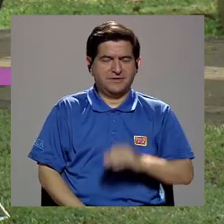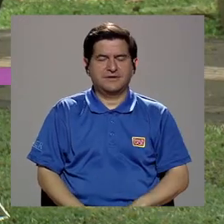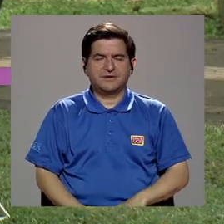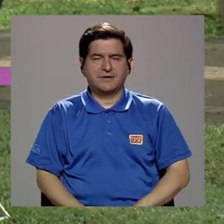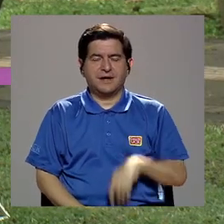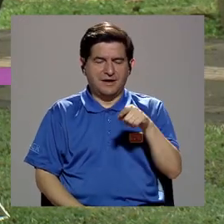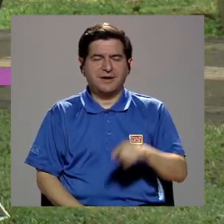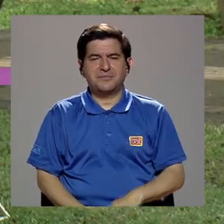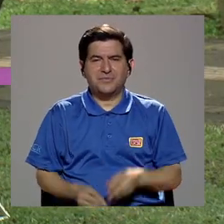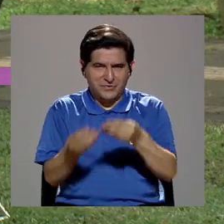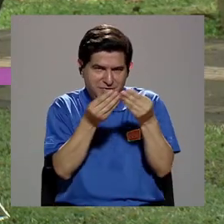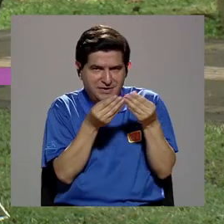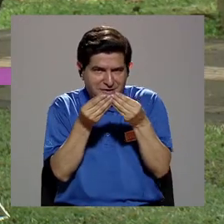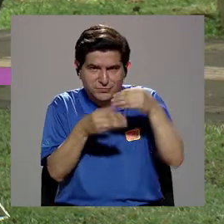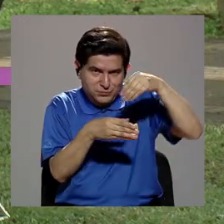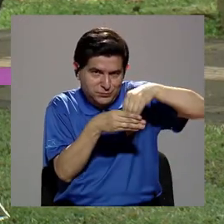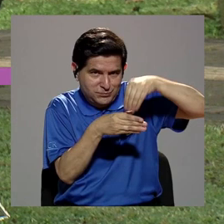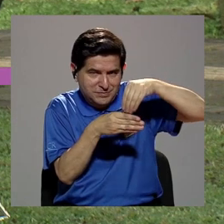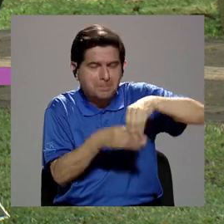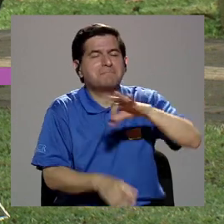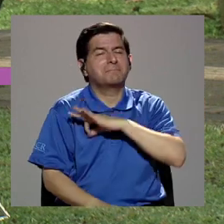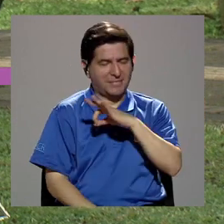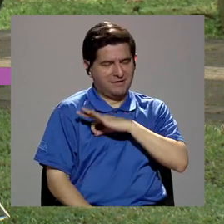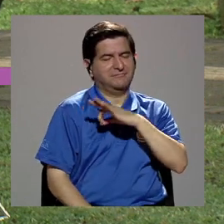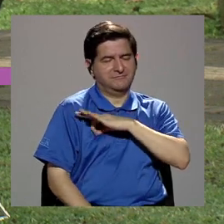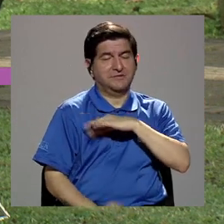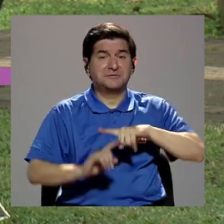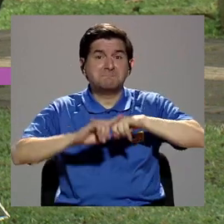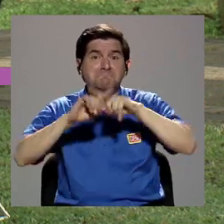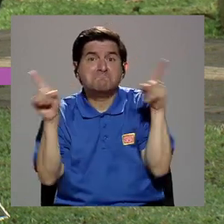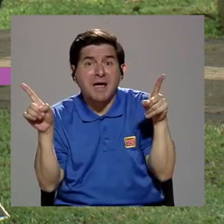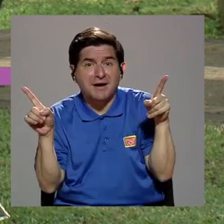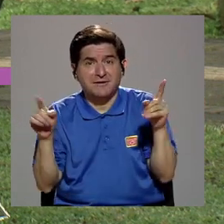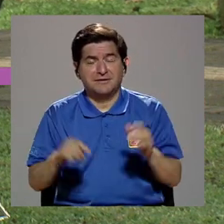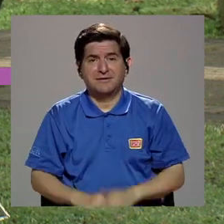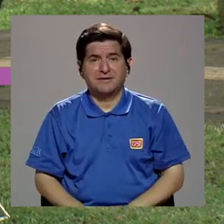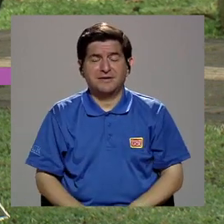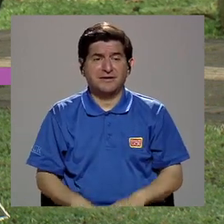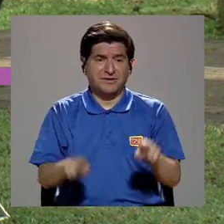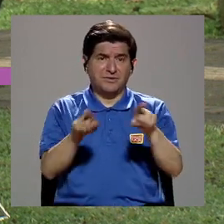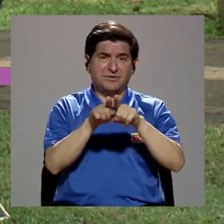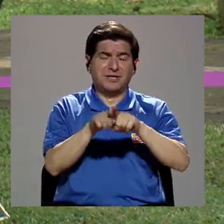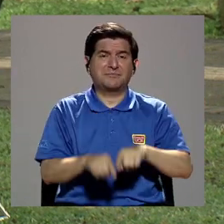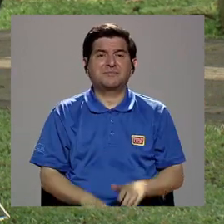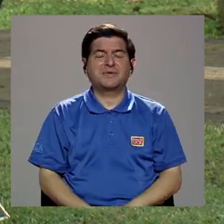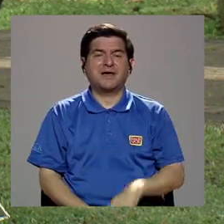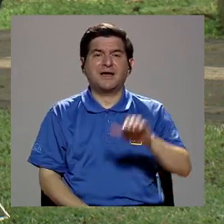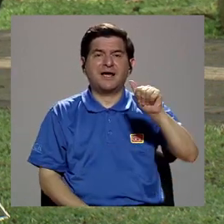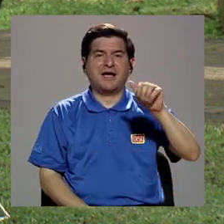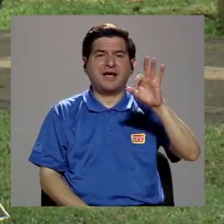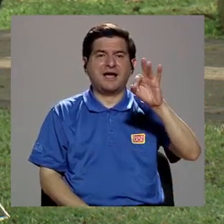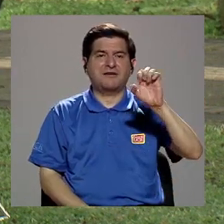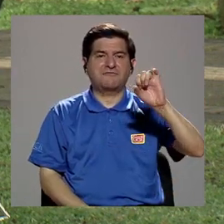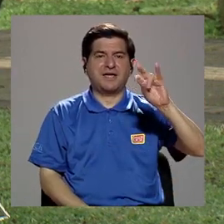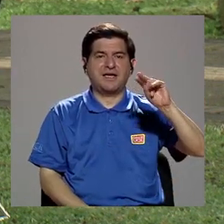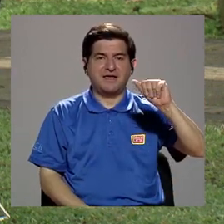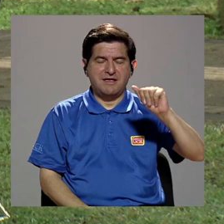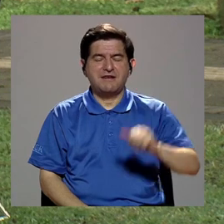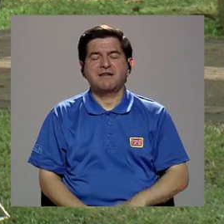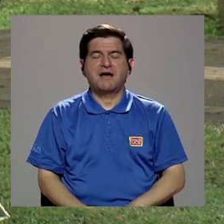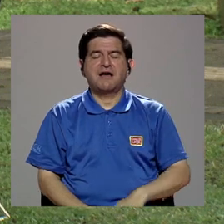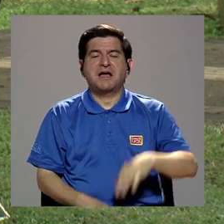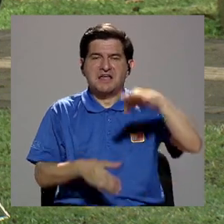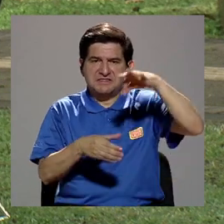los antioxidantes, es beneficioso. Ajá. Pero la cafeína también la encontramos en algunos tés, en el